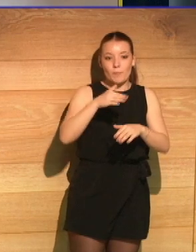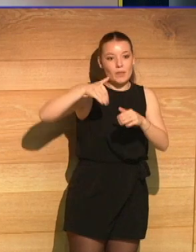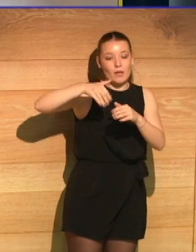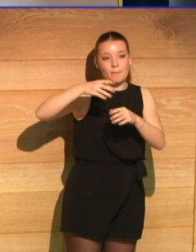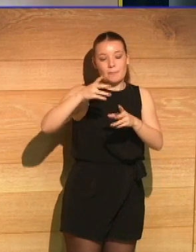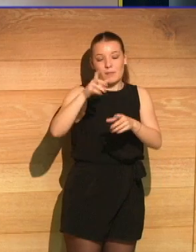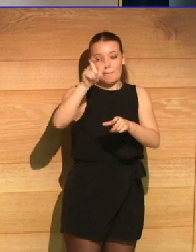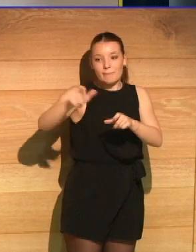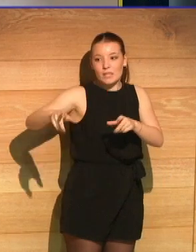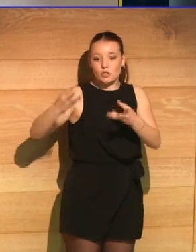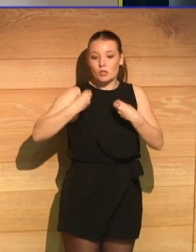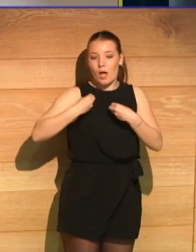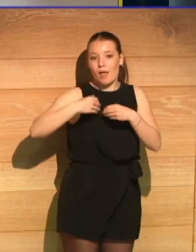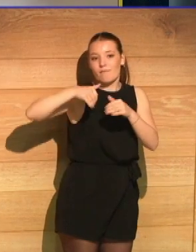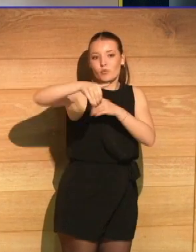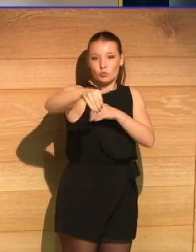con los que tenemos un compromiso.